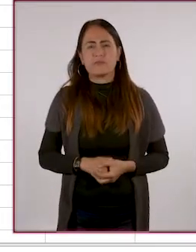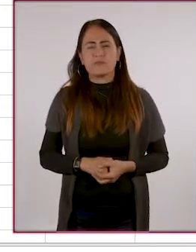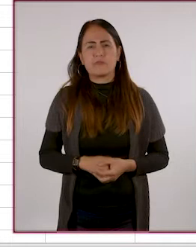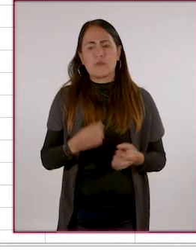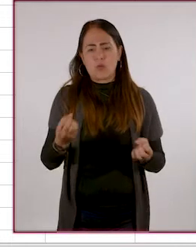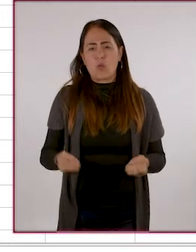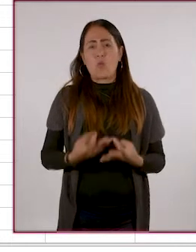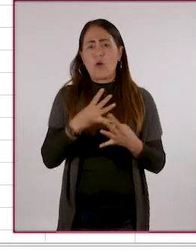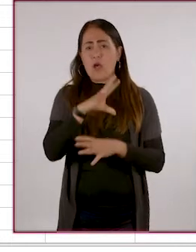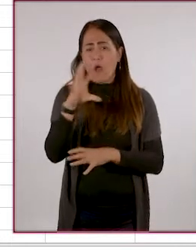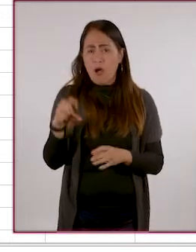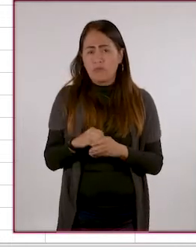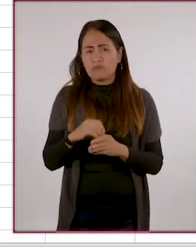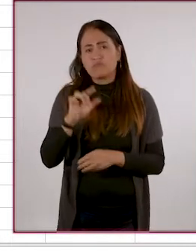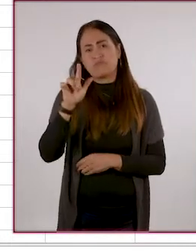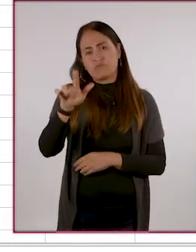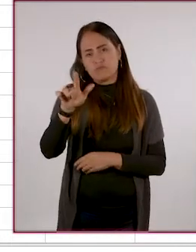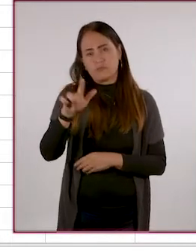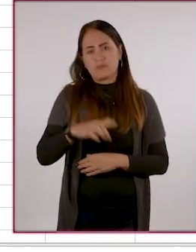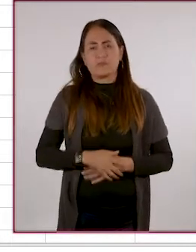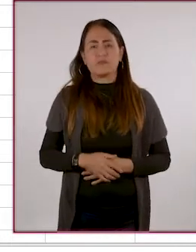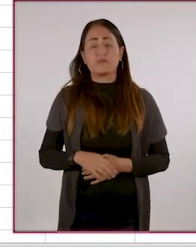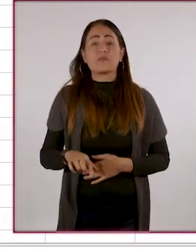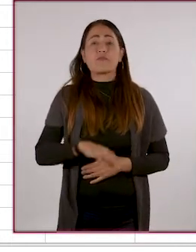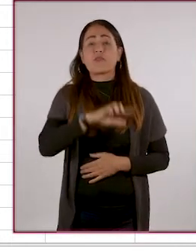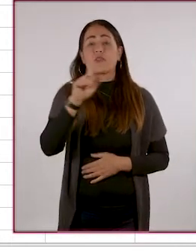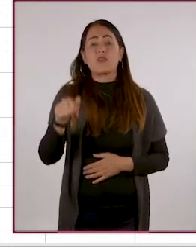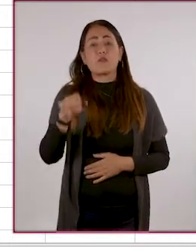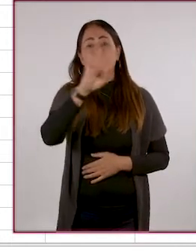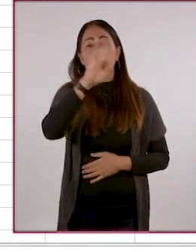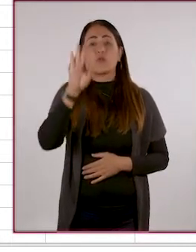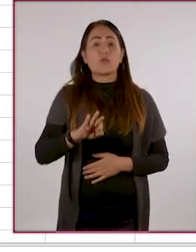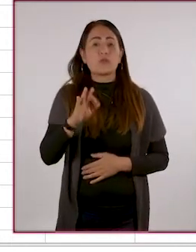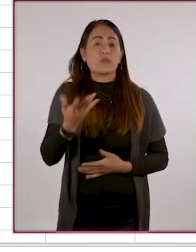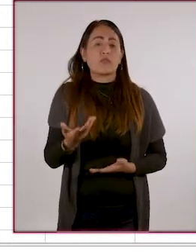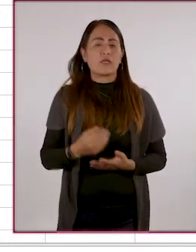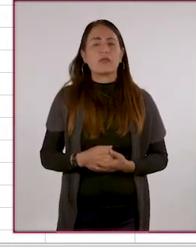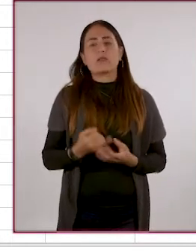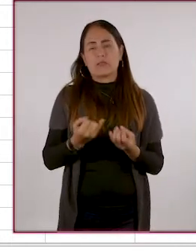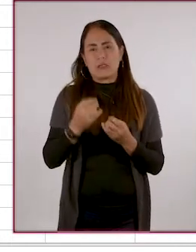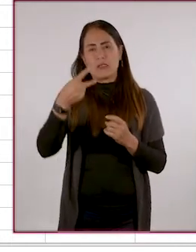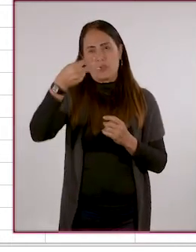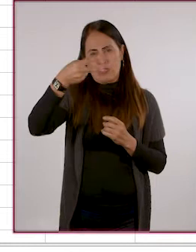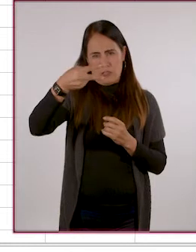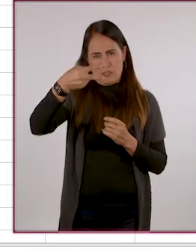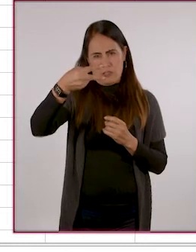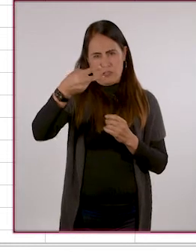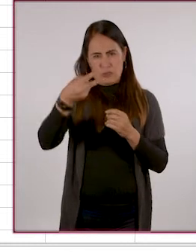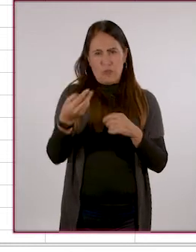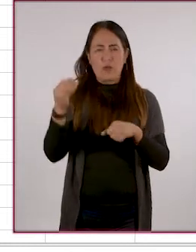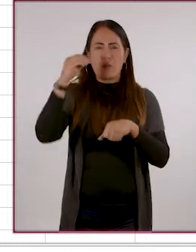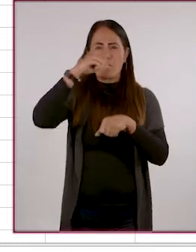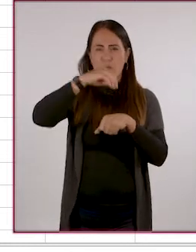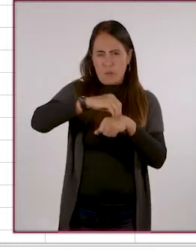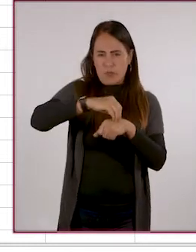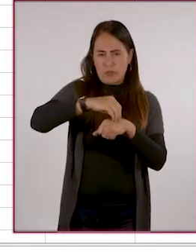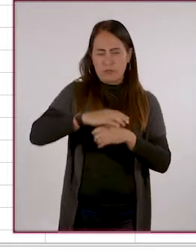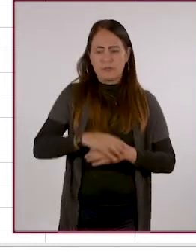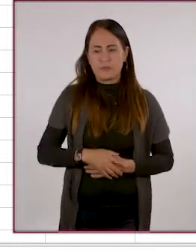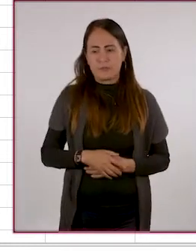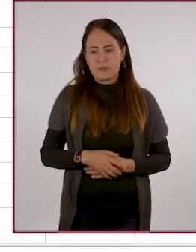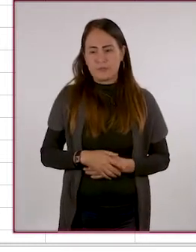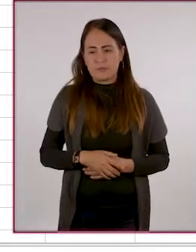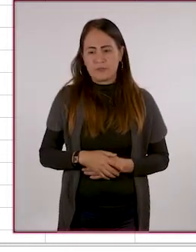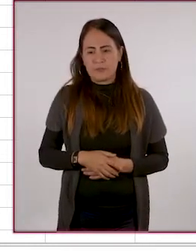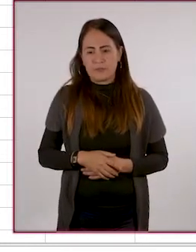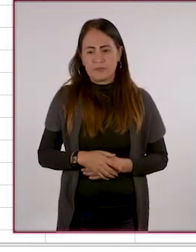clic. Me dice que hay 7, ¿no? Queremos sacar el porcentaje. Bueno, le doy igual, ¿no? En este caso le